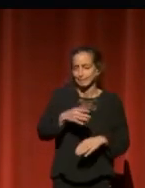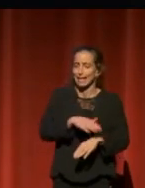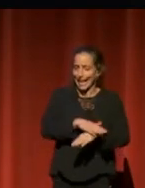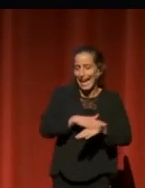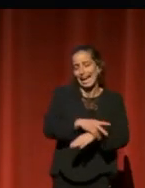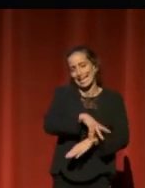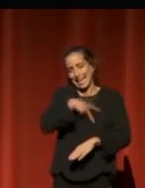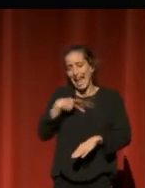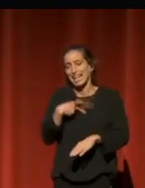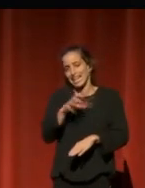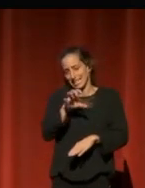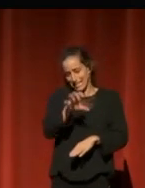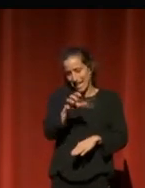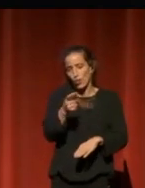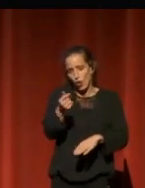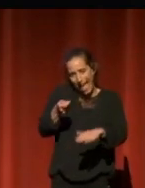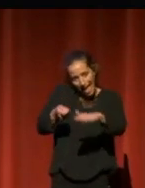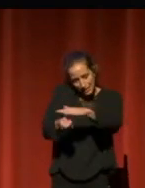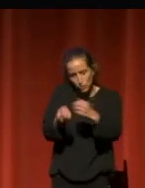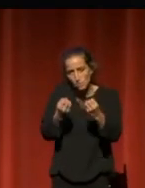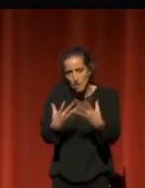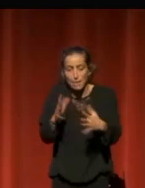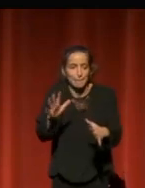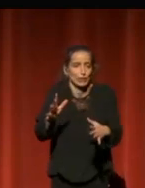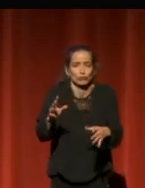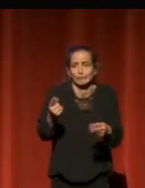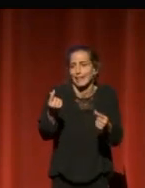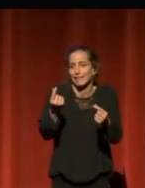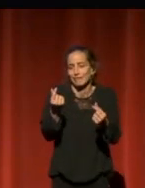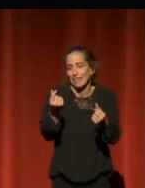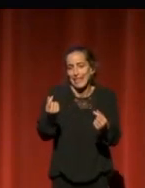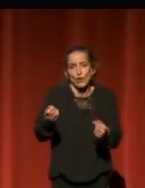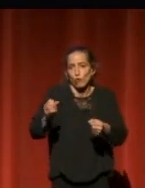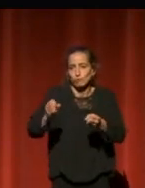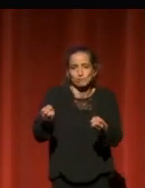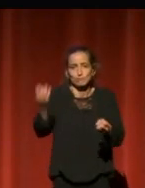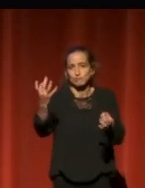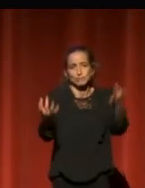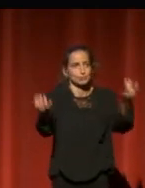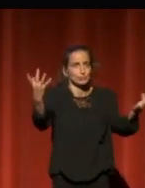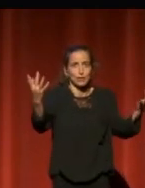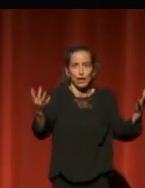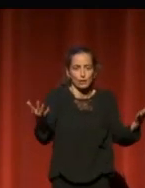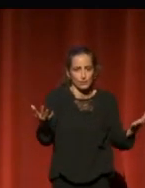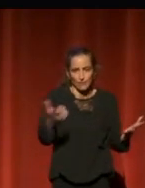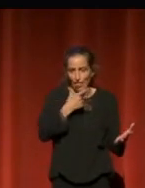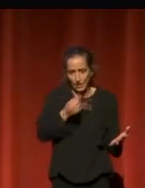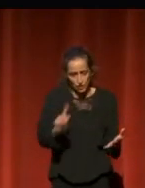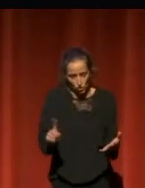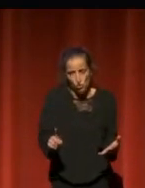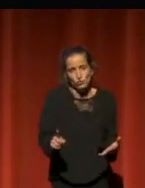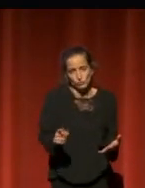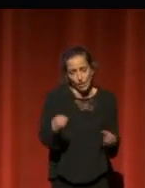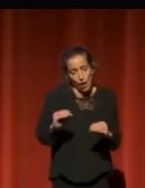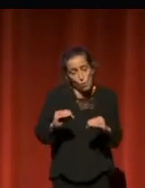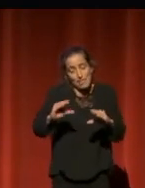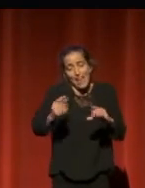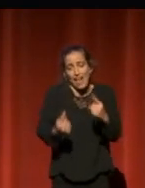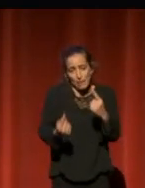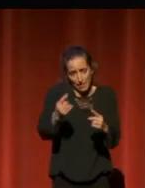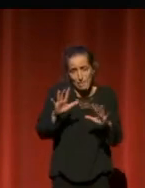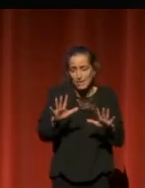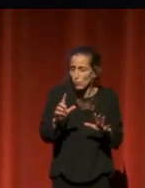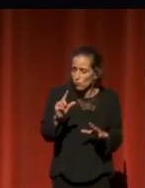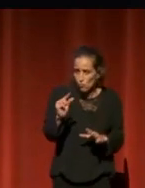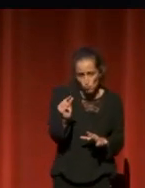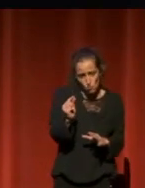generales del Estado, pero el dinero nunca crece en los árboles, ni va a aumentar. Puede aumentar un poco, puede aumentar más bien muy poco. Sí, puede aumentar. Pero sí. Con